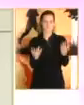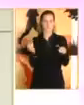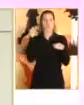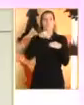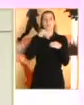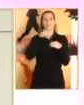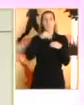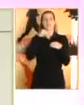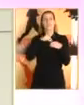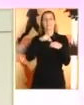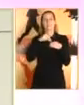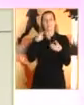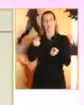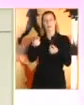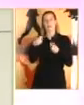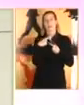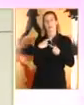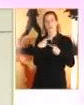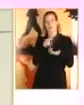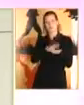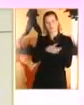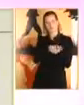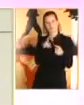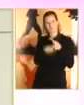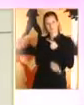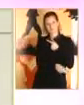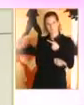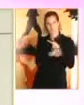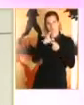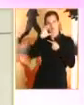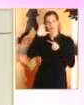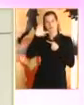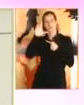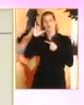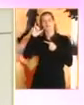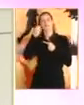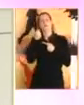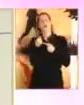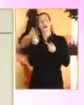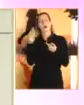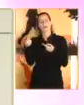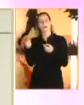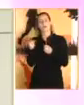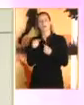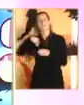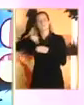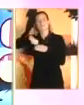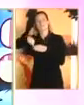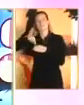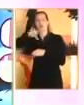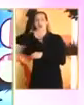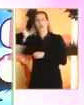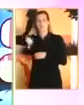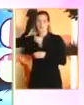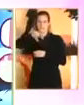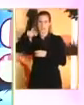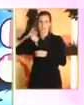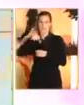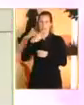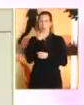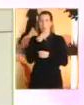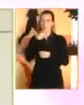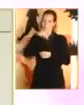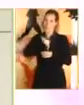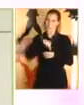nos va a venir muy bien para el insomnio y Celia luego va a preparar un aceitito de esos que nos gustan. No he dicho nada, pero estás muy guapa hoy, ¿eh? Muchas